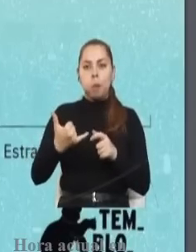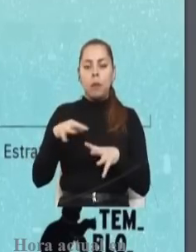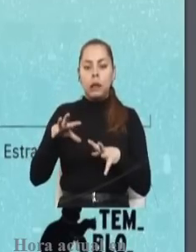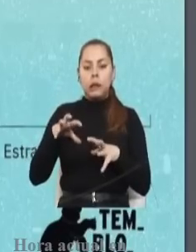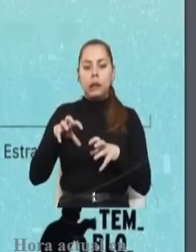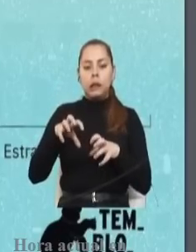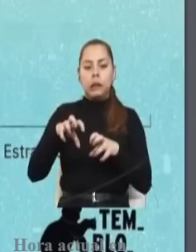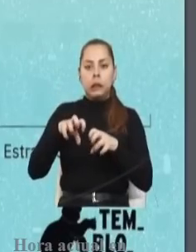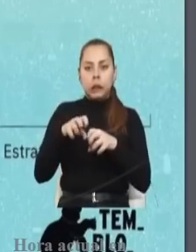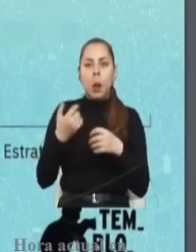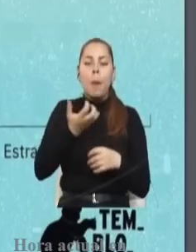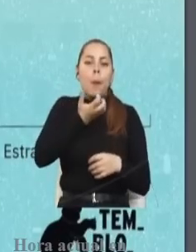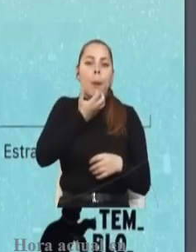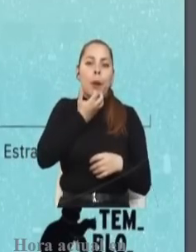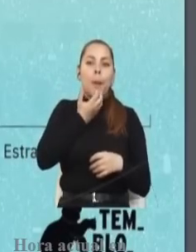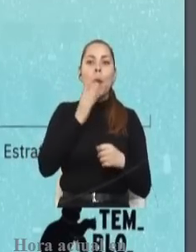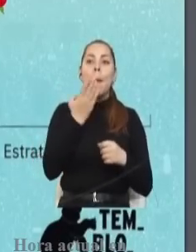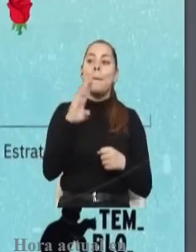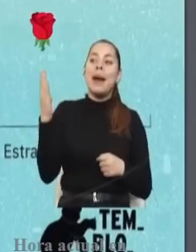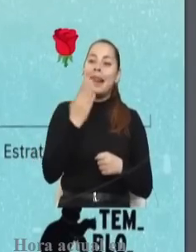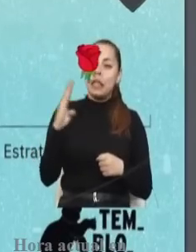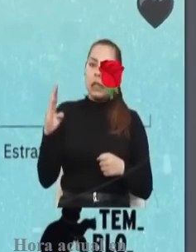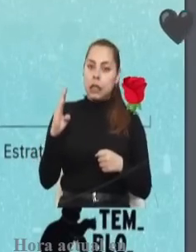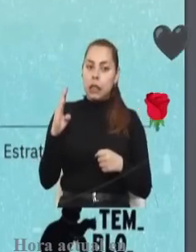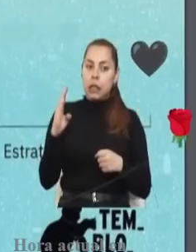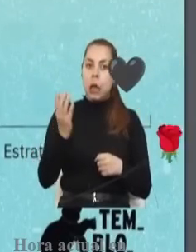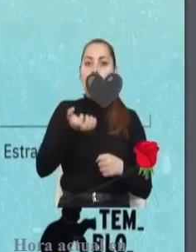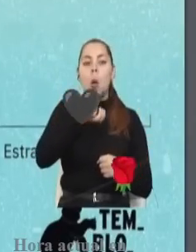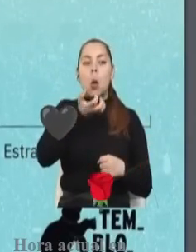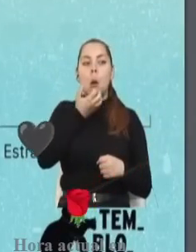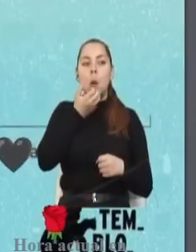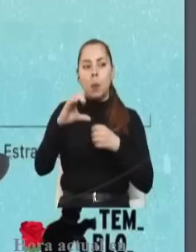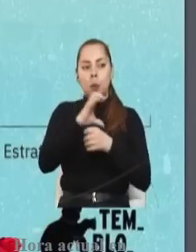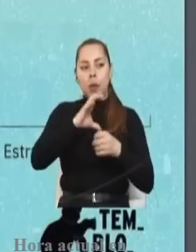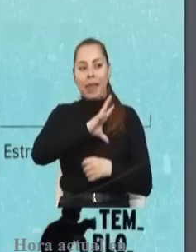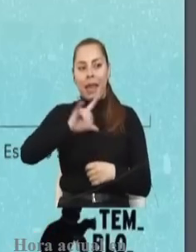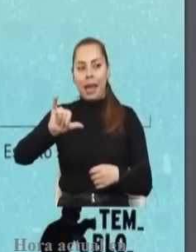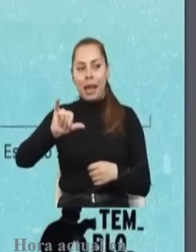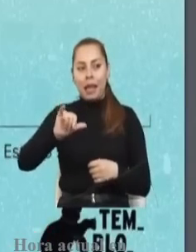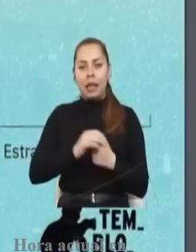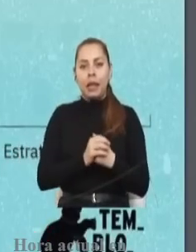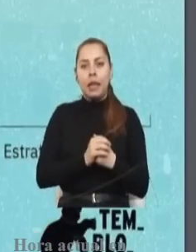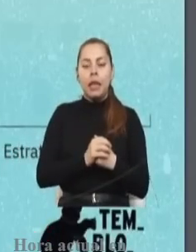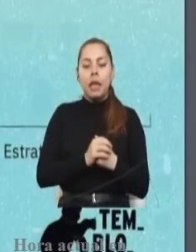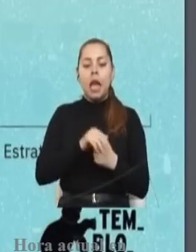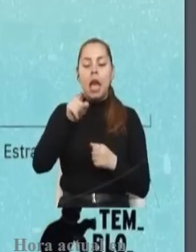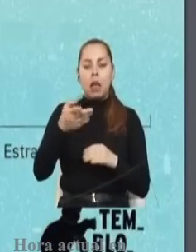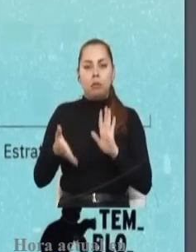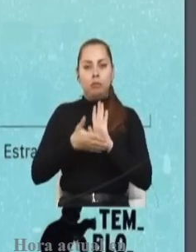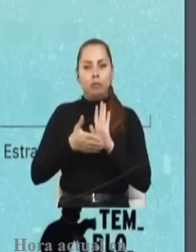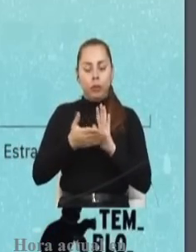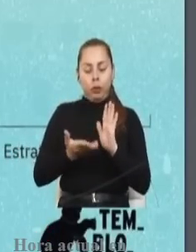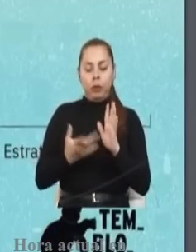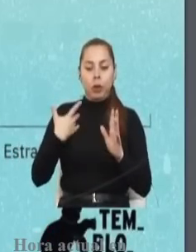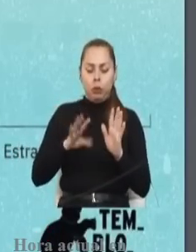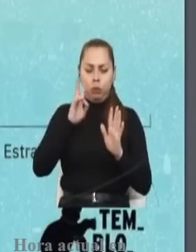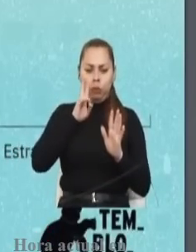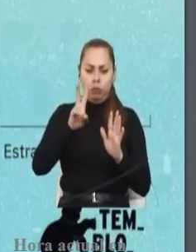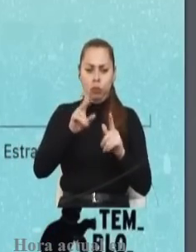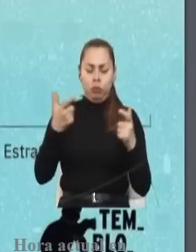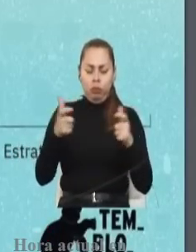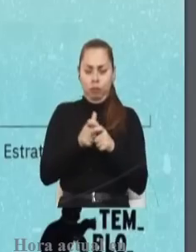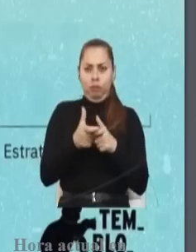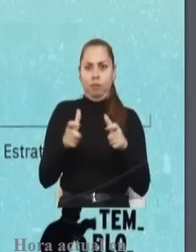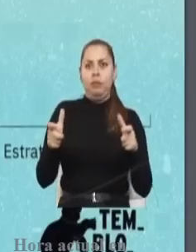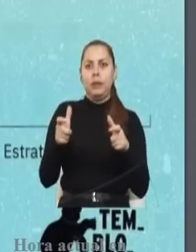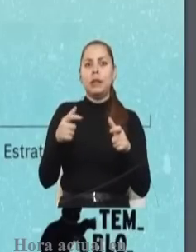deterioro. Ejemplo, Barranquilla, o ejemplo, la ciudad de Cali, donde el deterioro es sustancialmente alto.